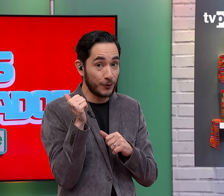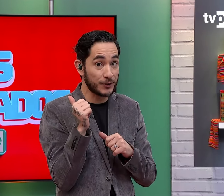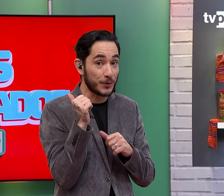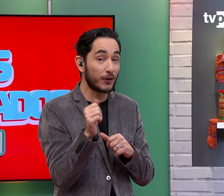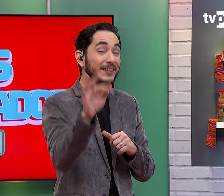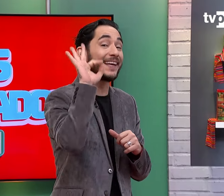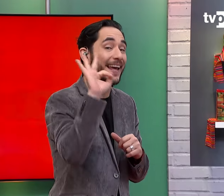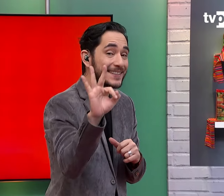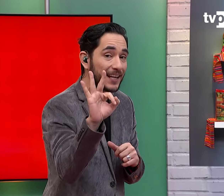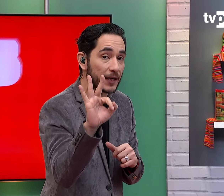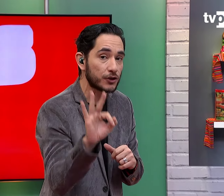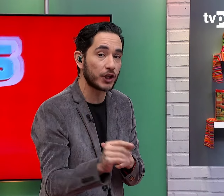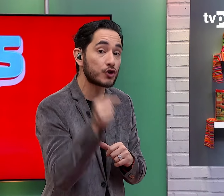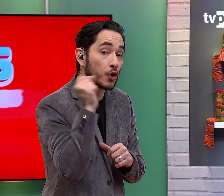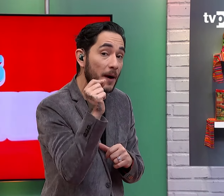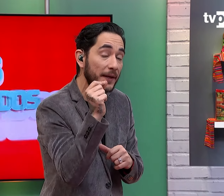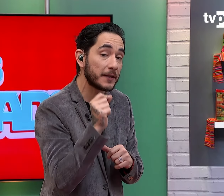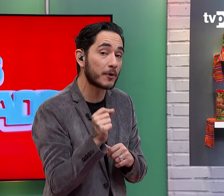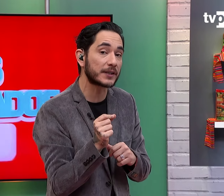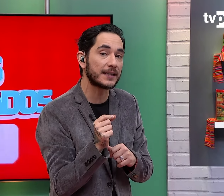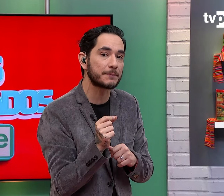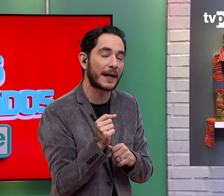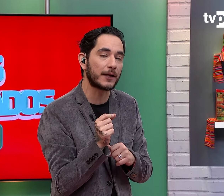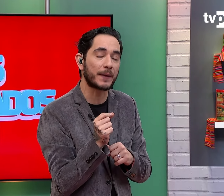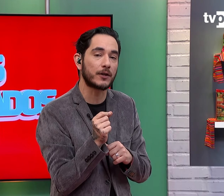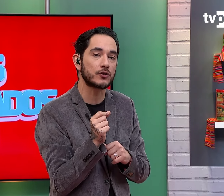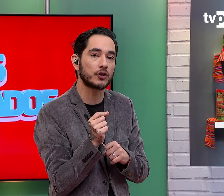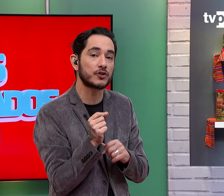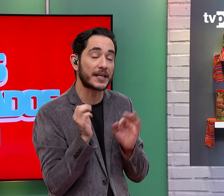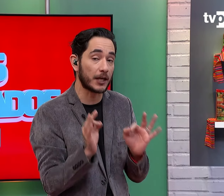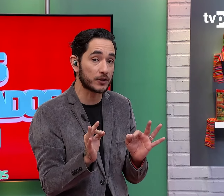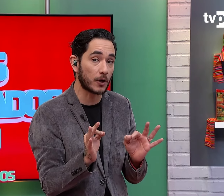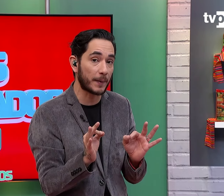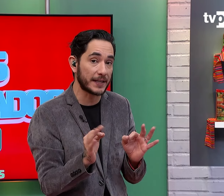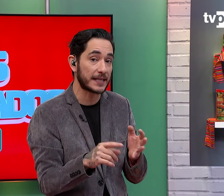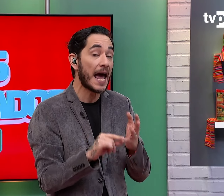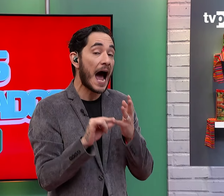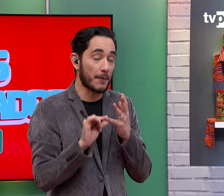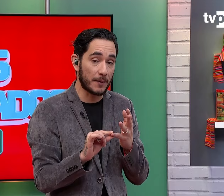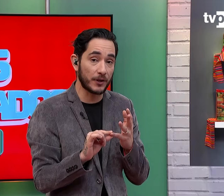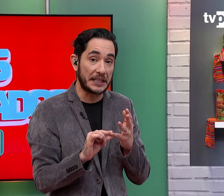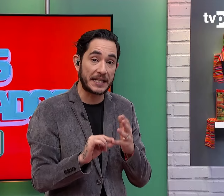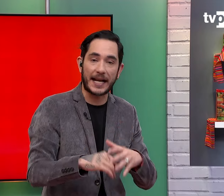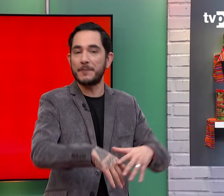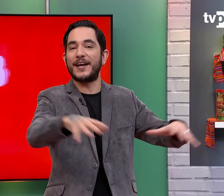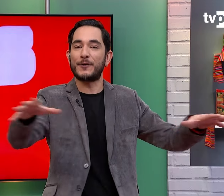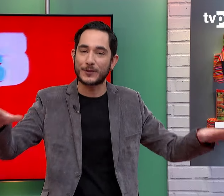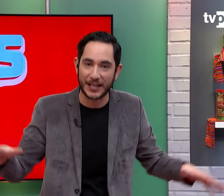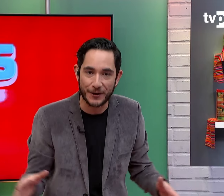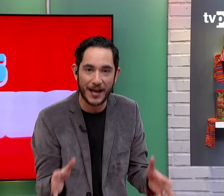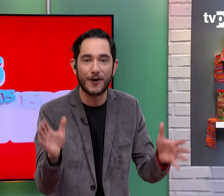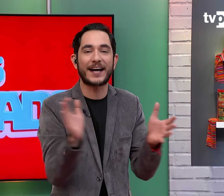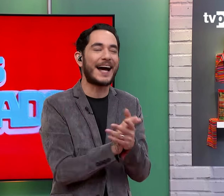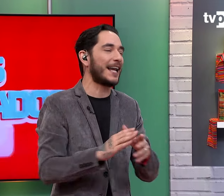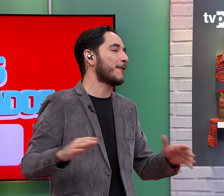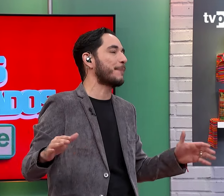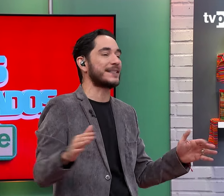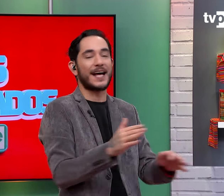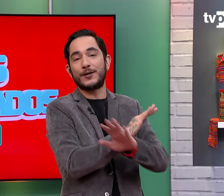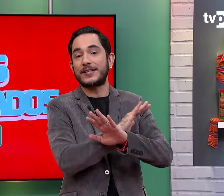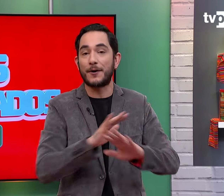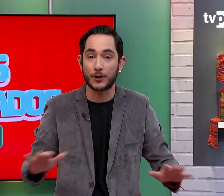el día lunes hubieron 3 celebraciones sumamente importantes para nosotros aquí en nuestro país. Hablamos del Inti Raymi, que lo hemos celebrado acá